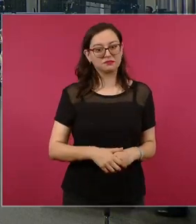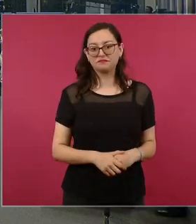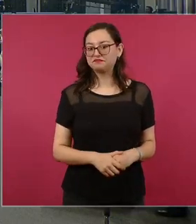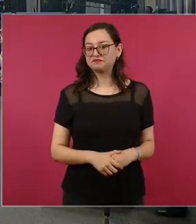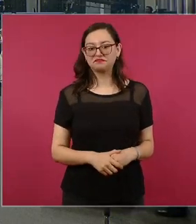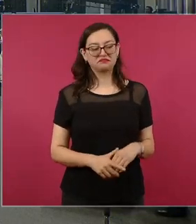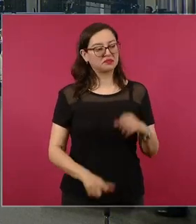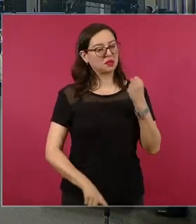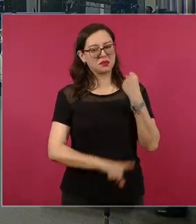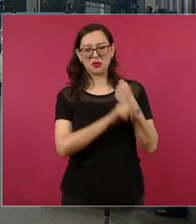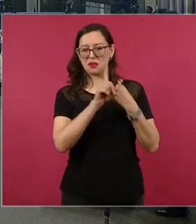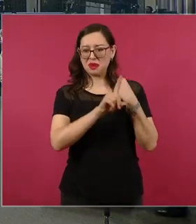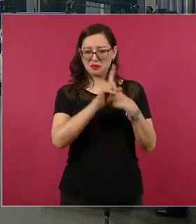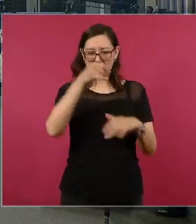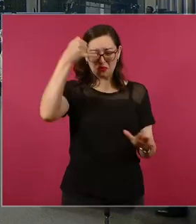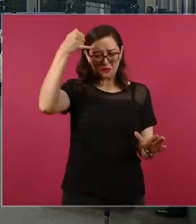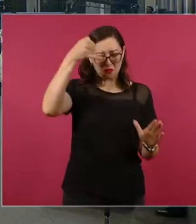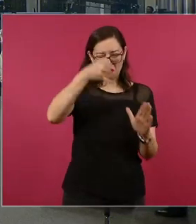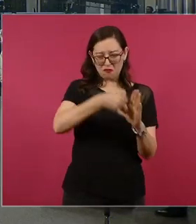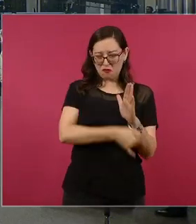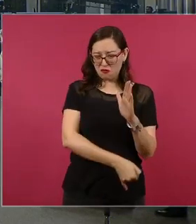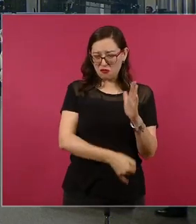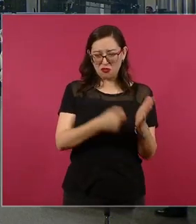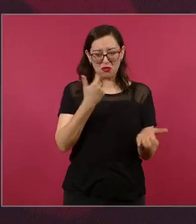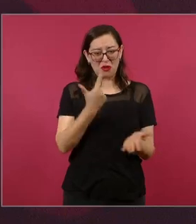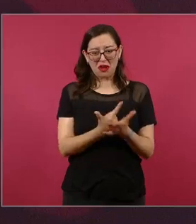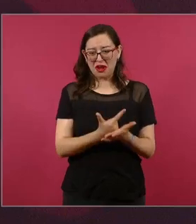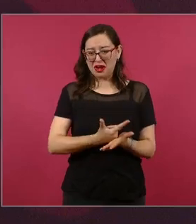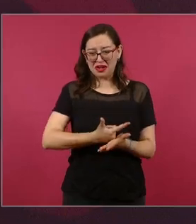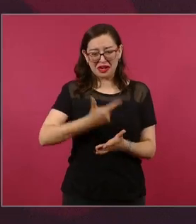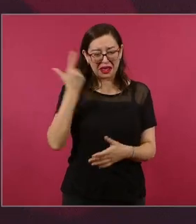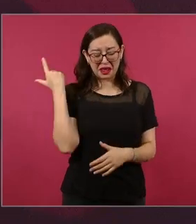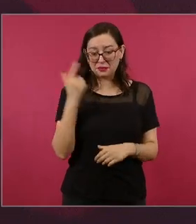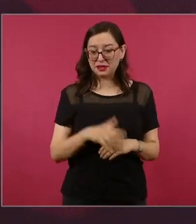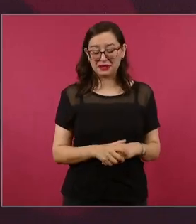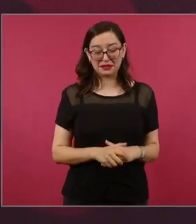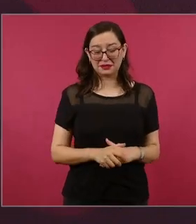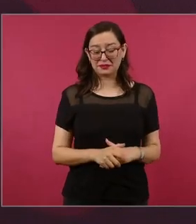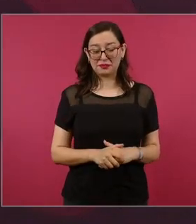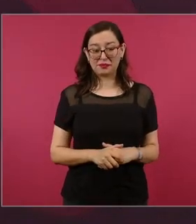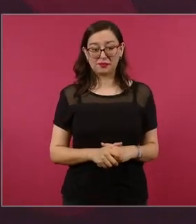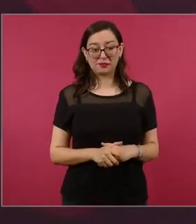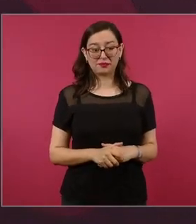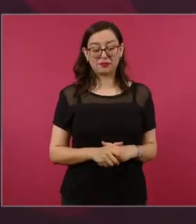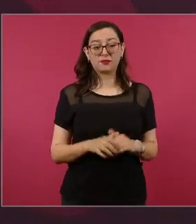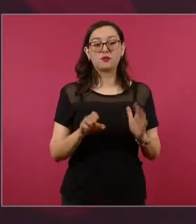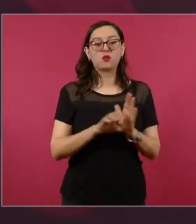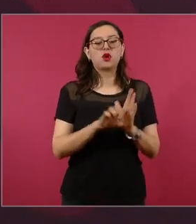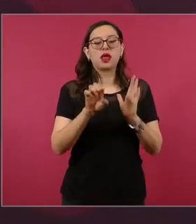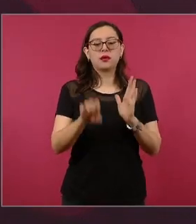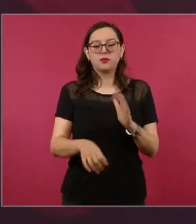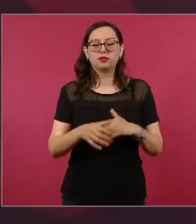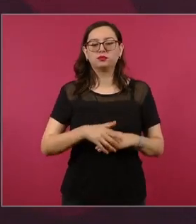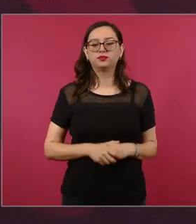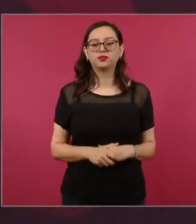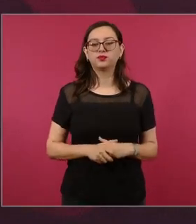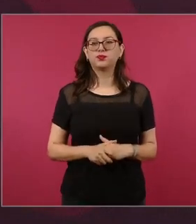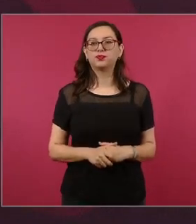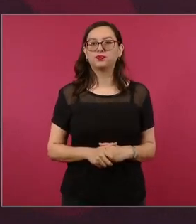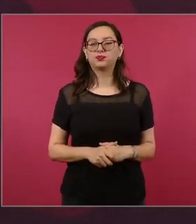Problemas estructurales. Fíjense el daño que causaron con rechazar a los jóvenes que querían